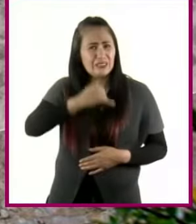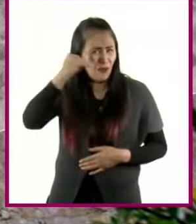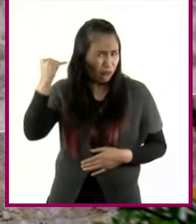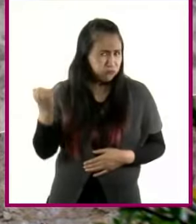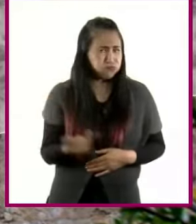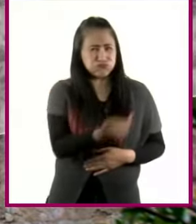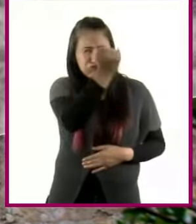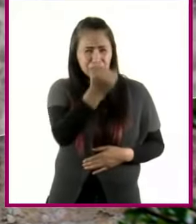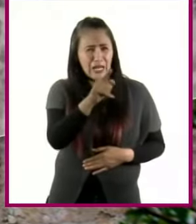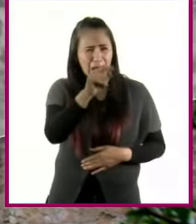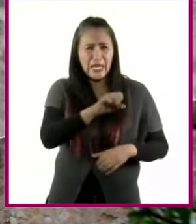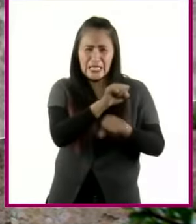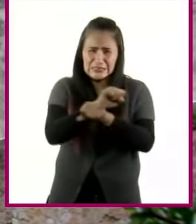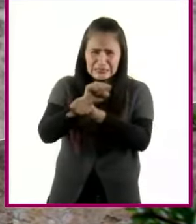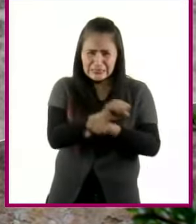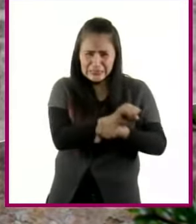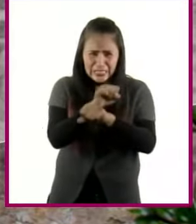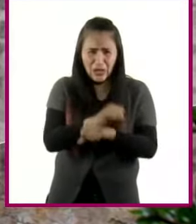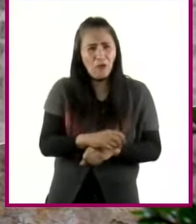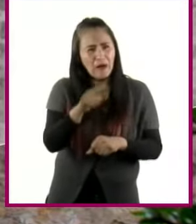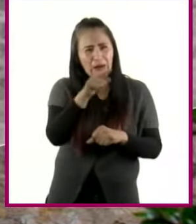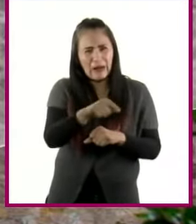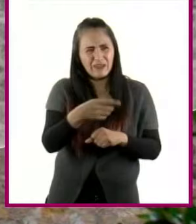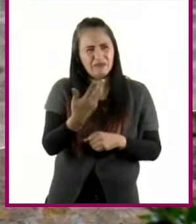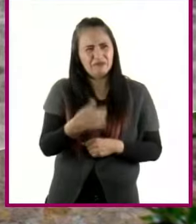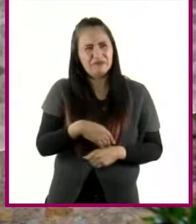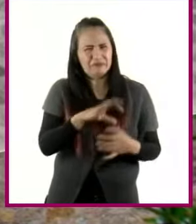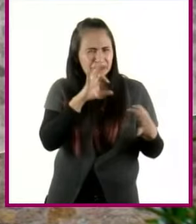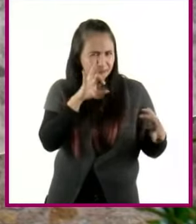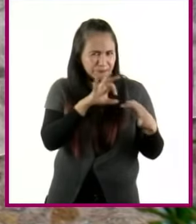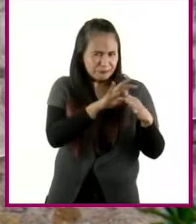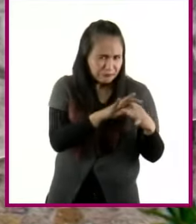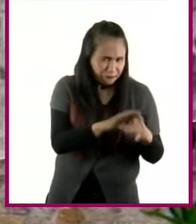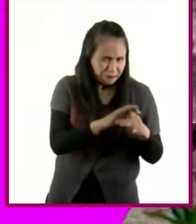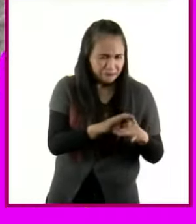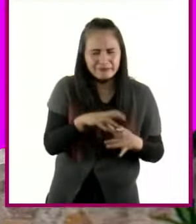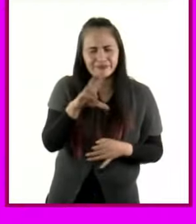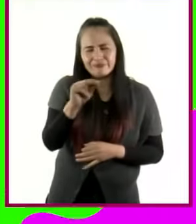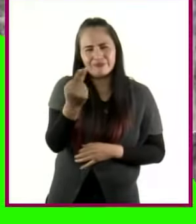encontrar casos de esclavitud que no sean relativamente cercanos.